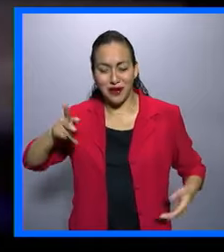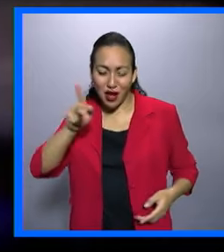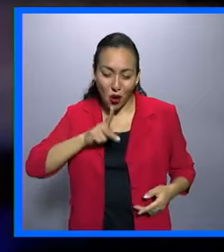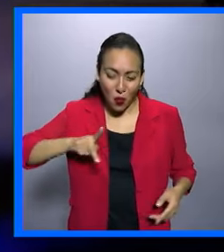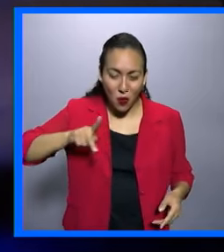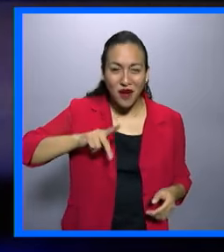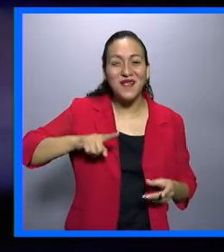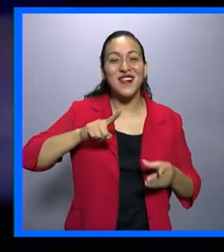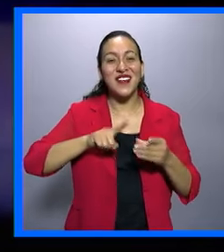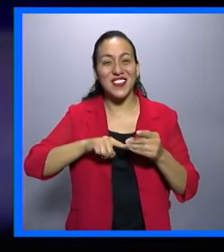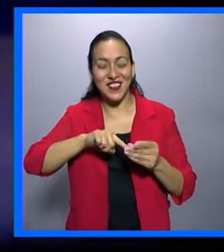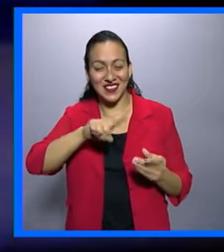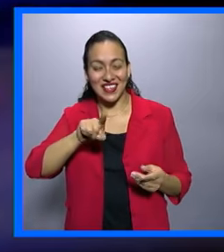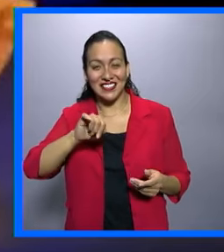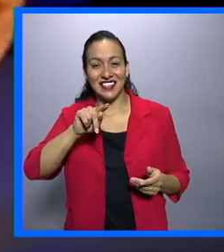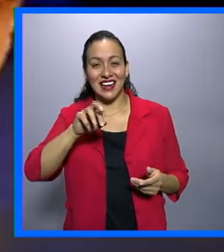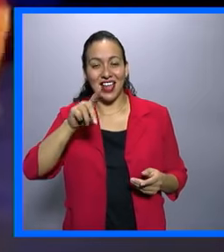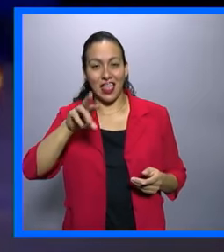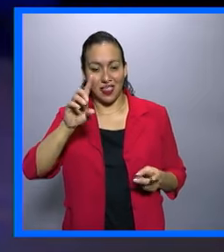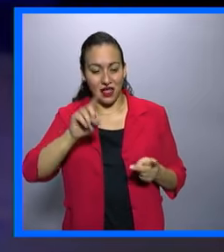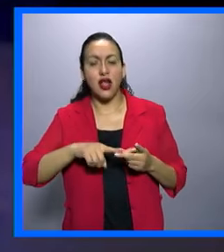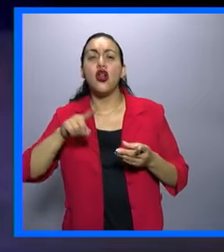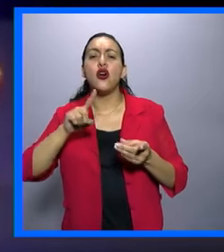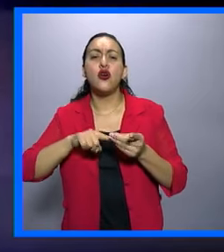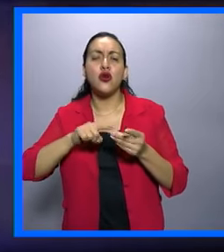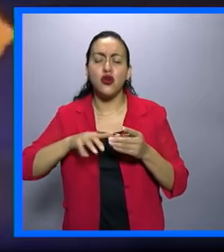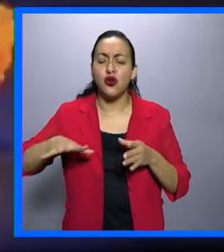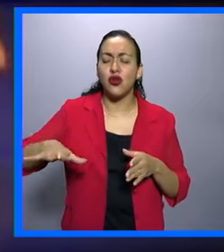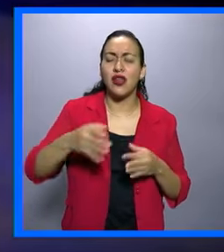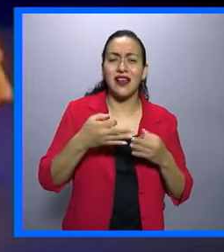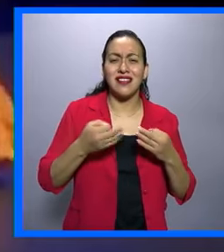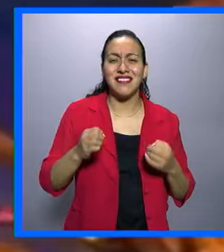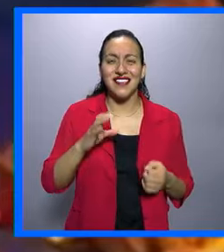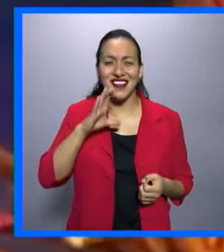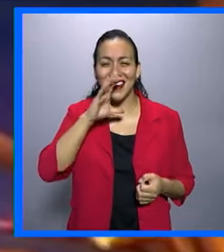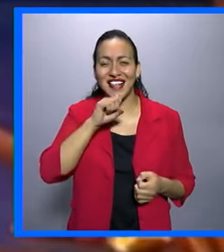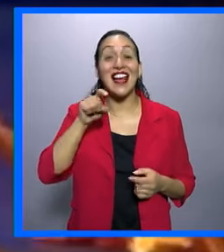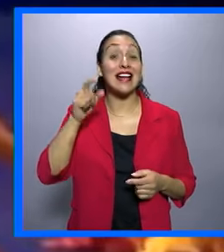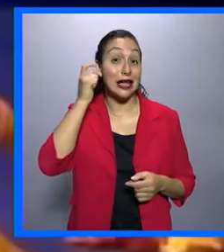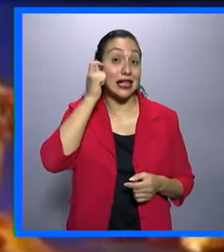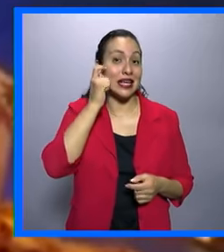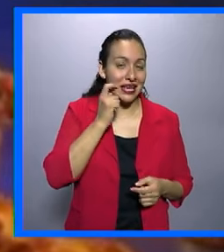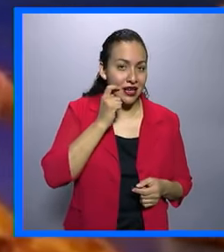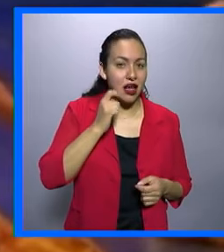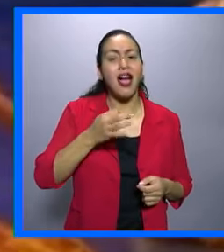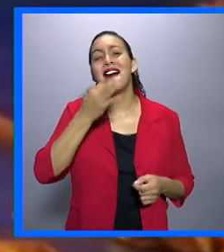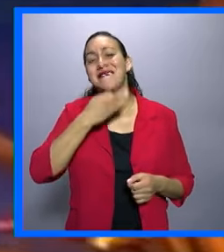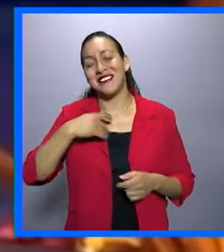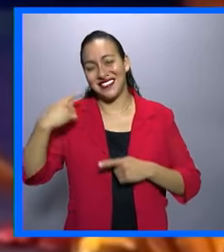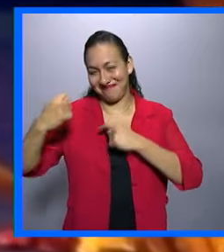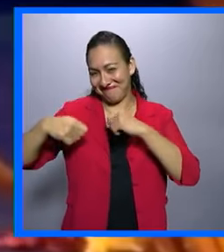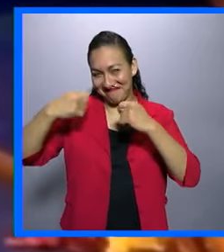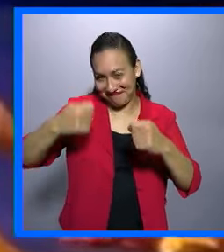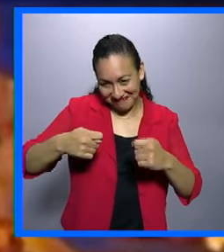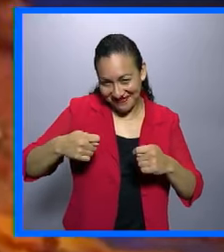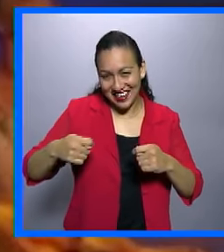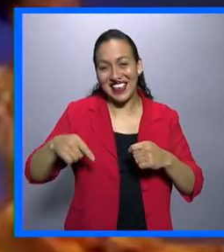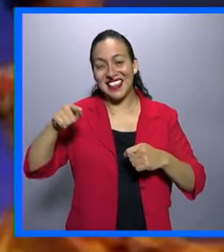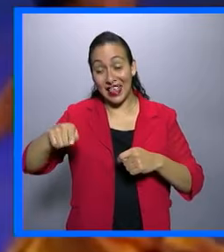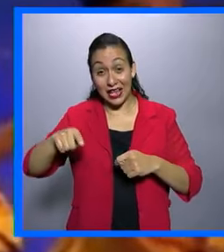de Cirándaro y Altamirano, en la zona de Tierra Caliente guerrerense, ya sea en las fiestas tradicionales del patrono